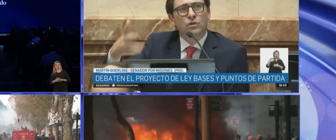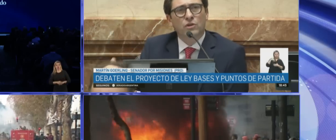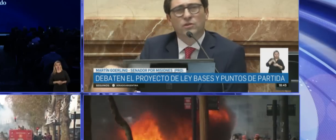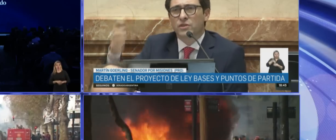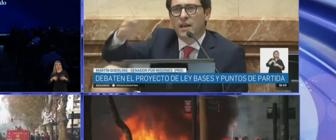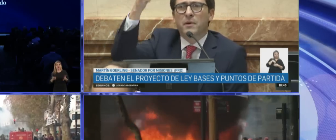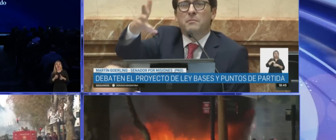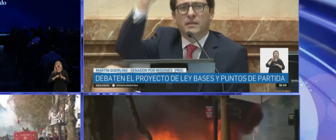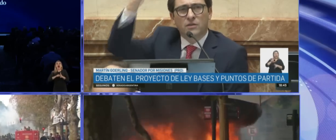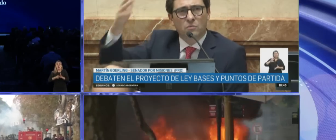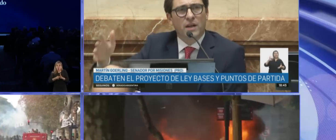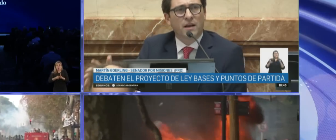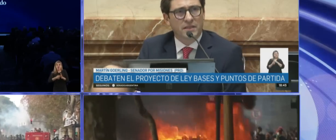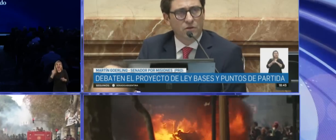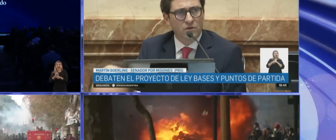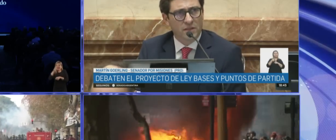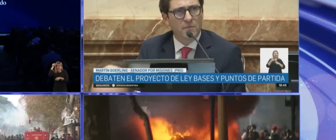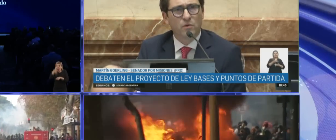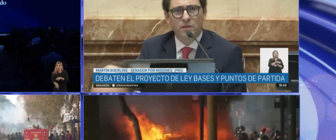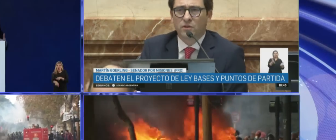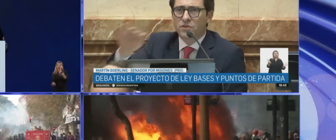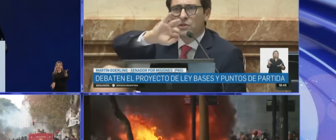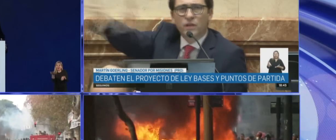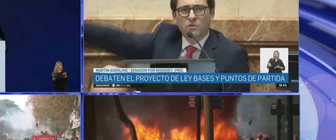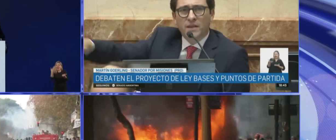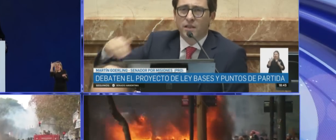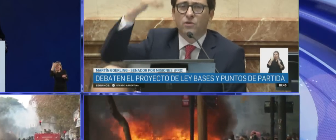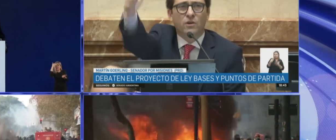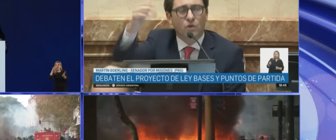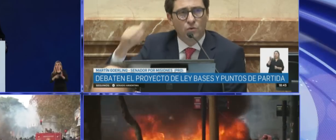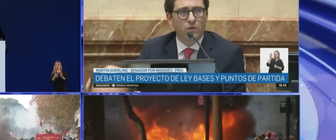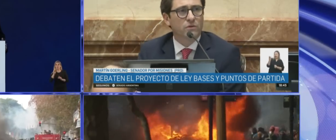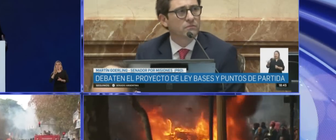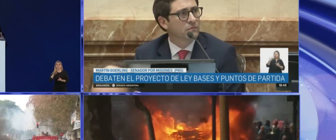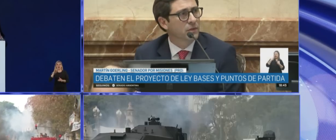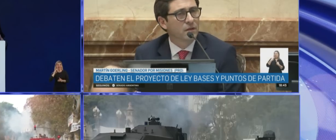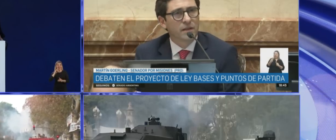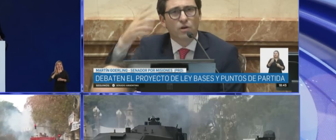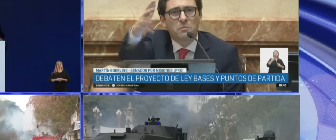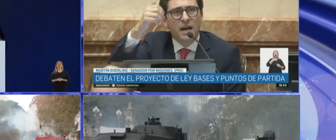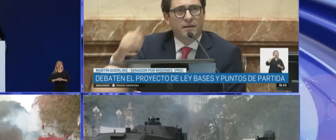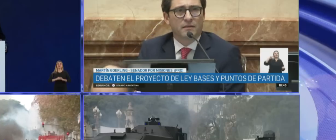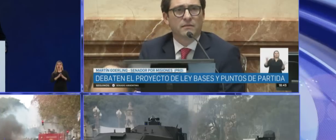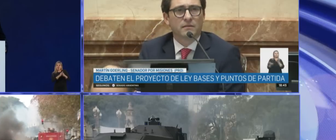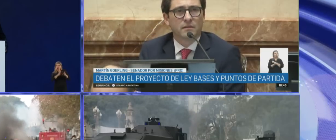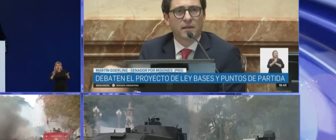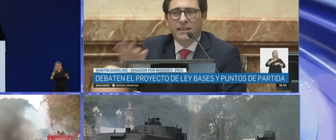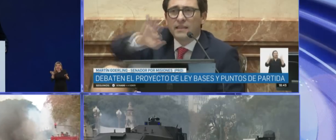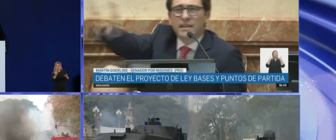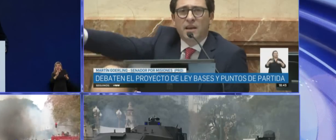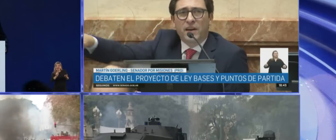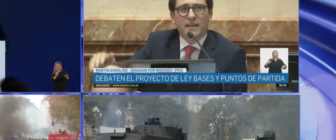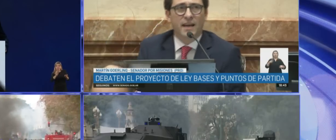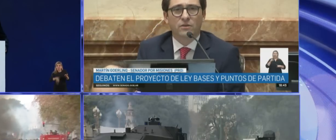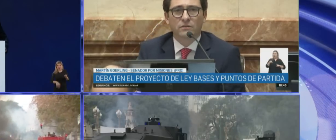llevamos ajustado hasta este momento el equivalente de 15 puntos del PBI. Y todo eso lo hicimos en menos de 6